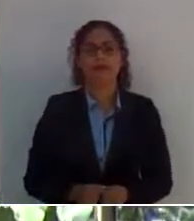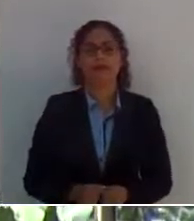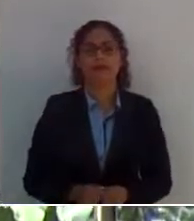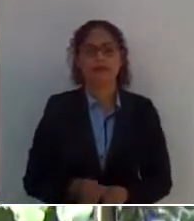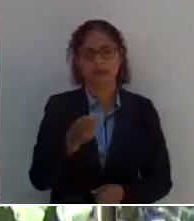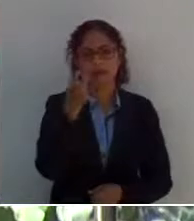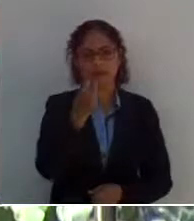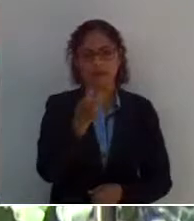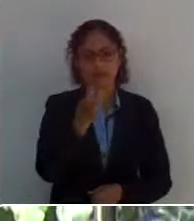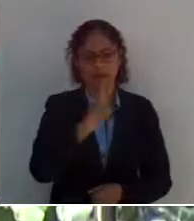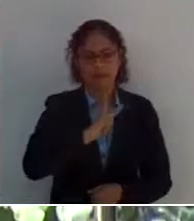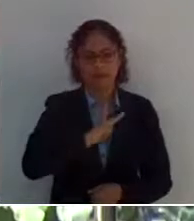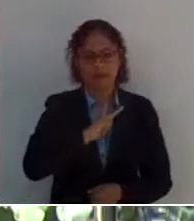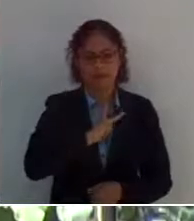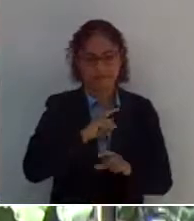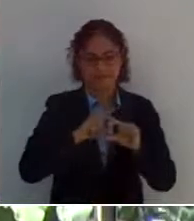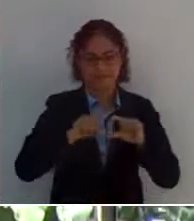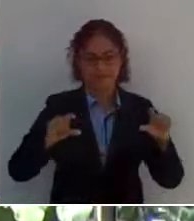Este párrafo para mí